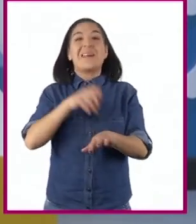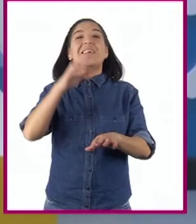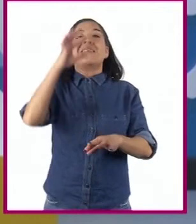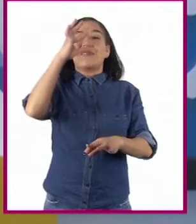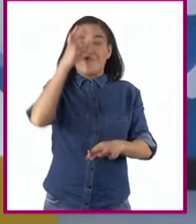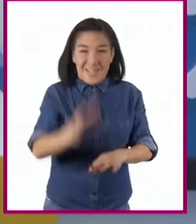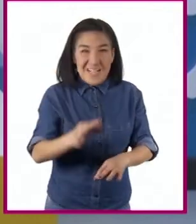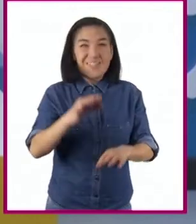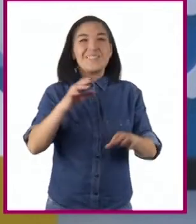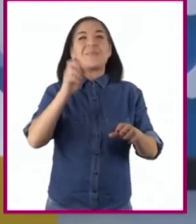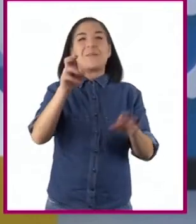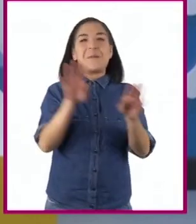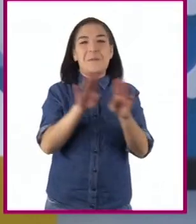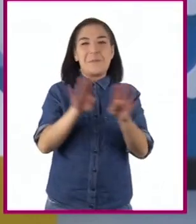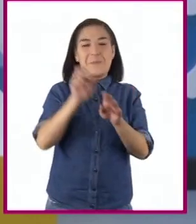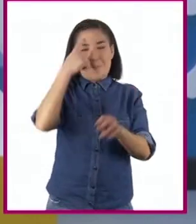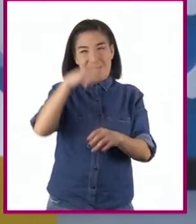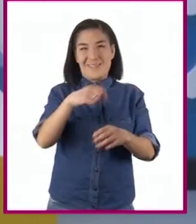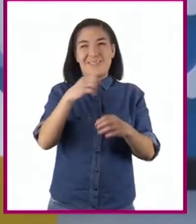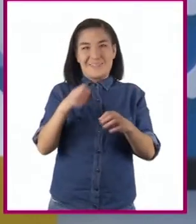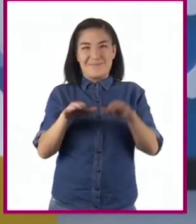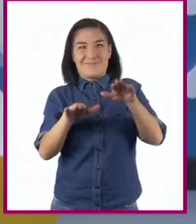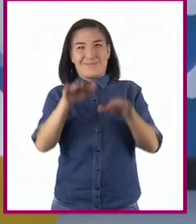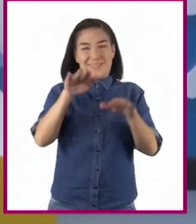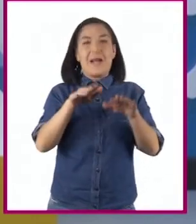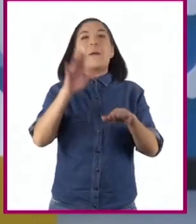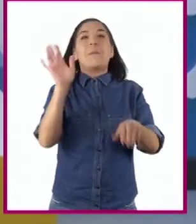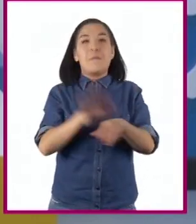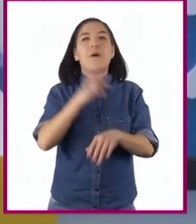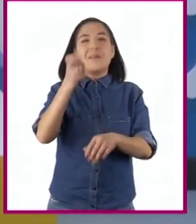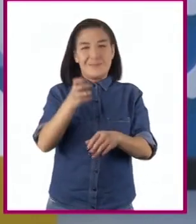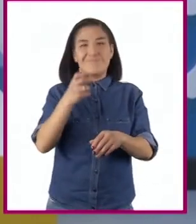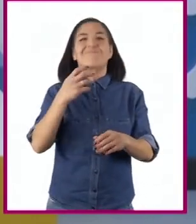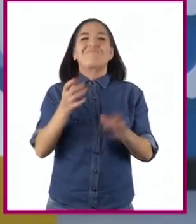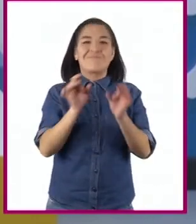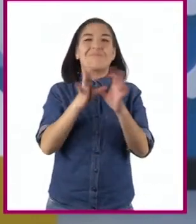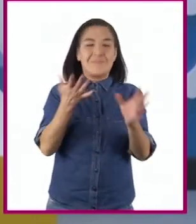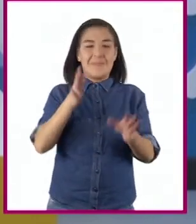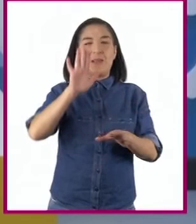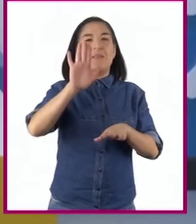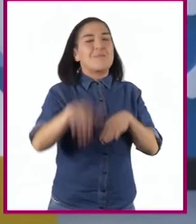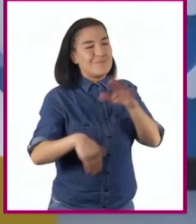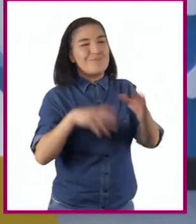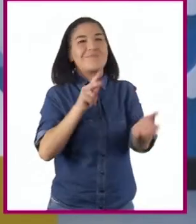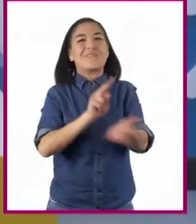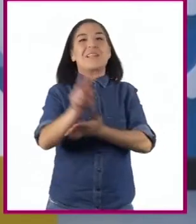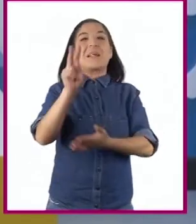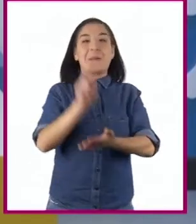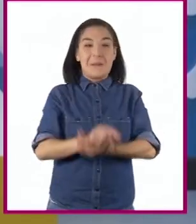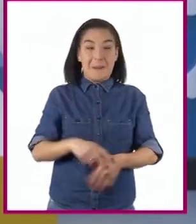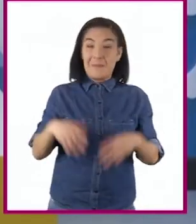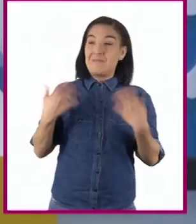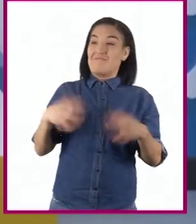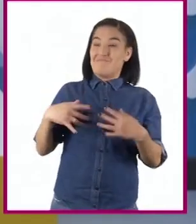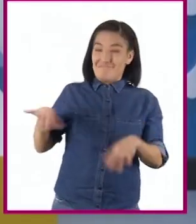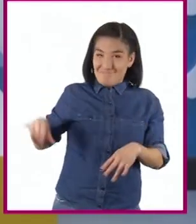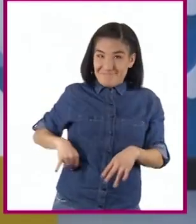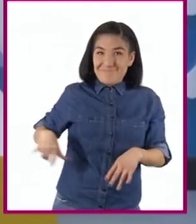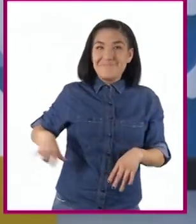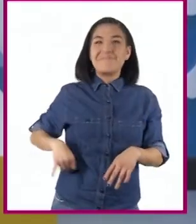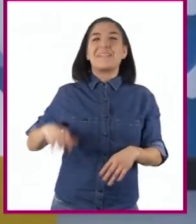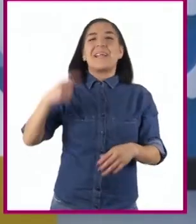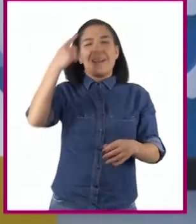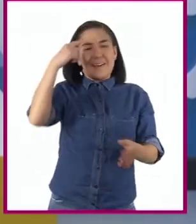equilibrio y gana la fuerza hacia atrás. Por eso nuestro pie se resbala en esa dirección. Muy interesante.